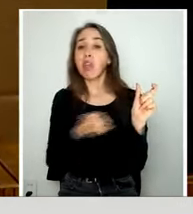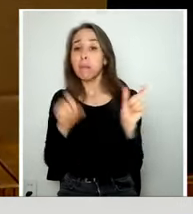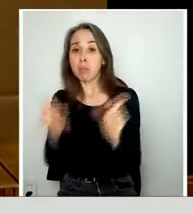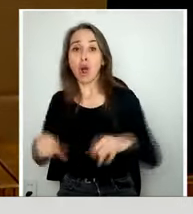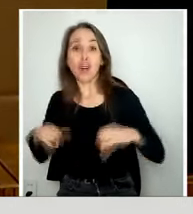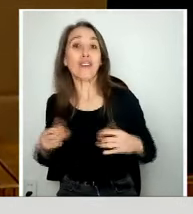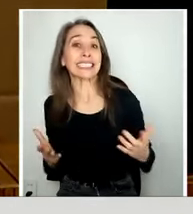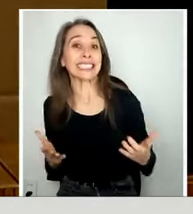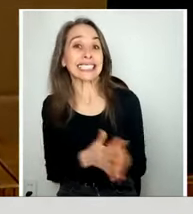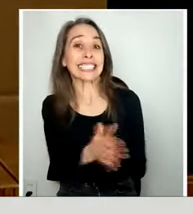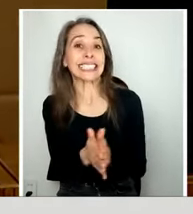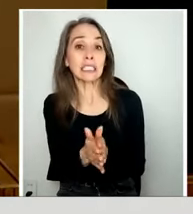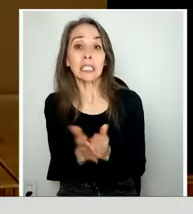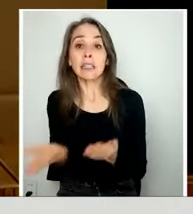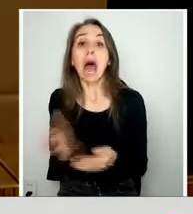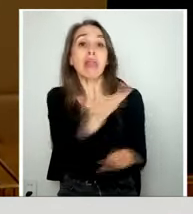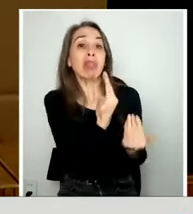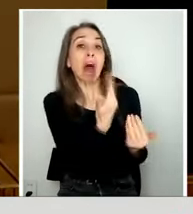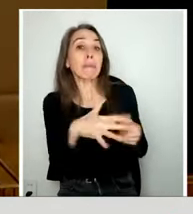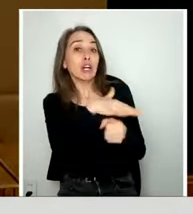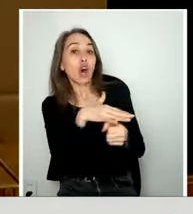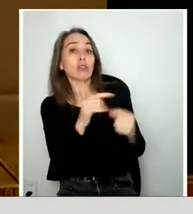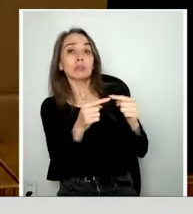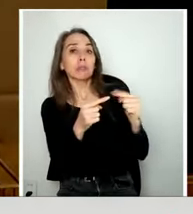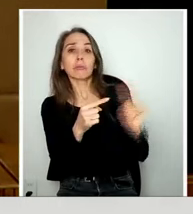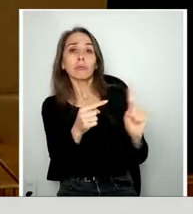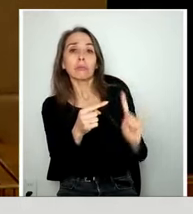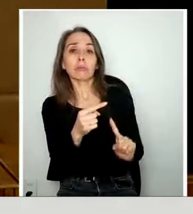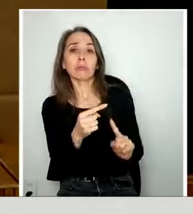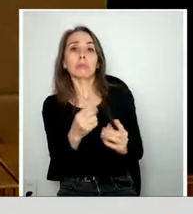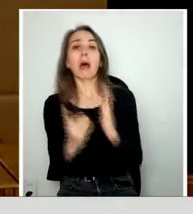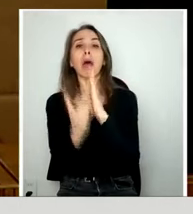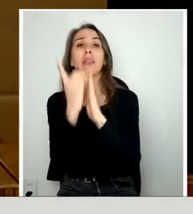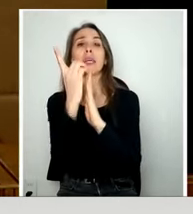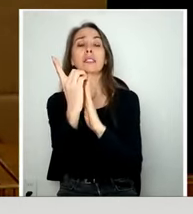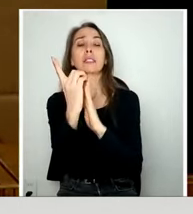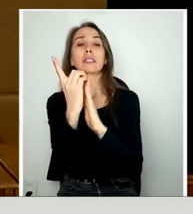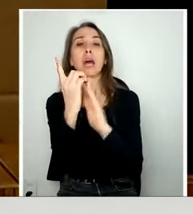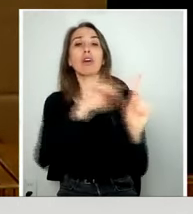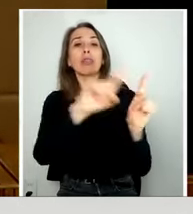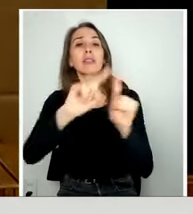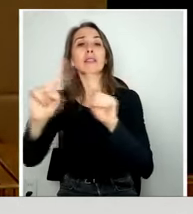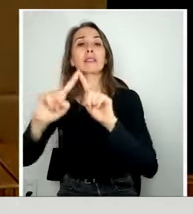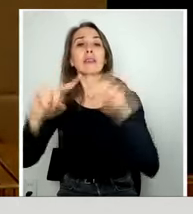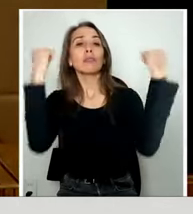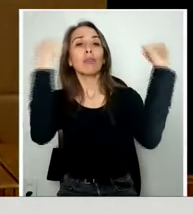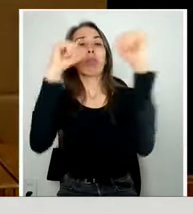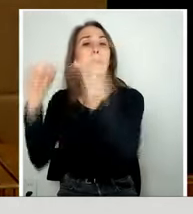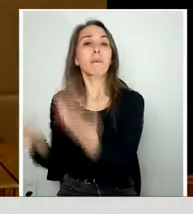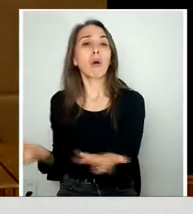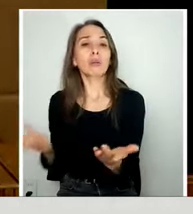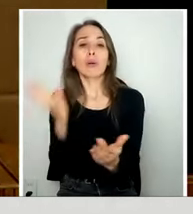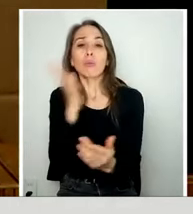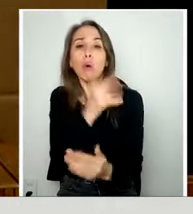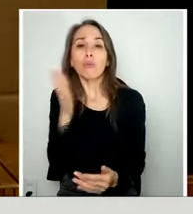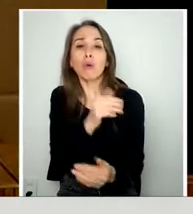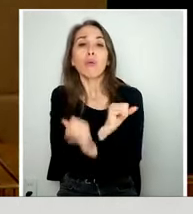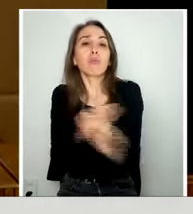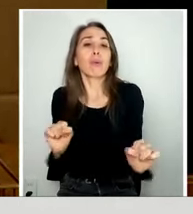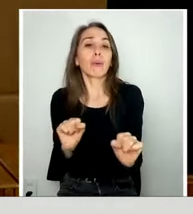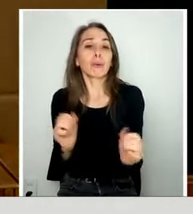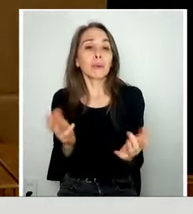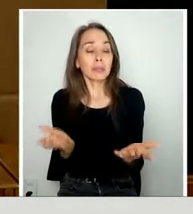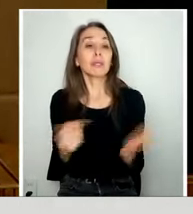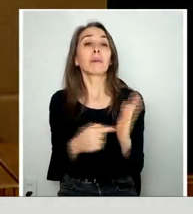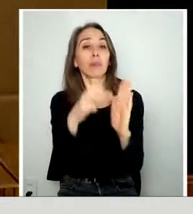desarrollar su aptitudes en las distintas disciplinas depor por eso presidenta este proyecto creo